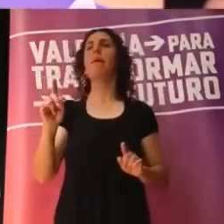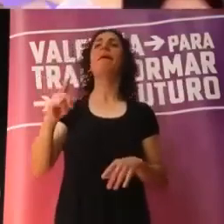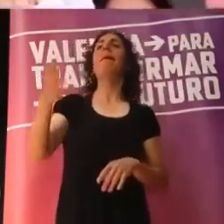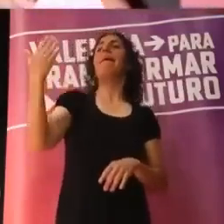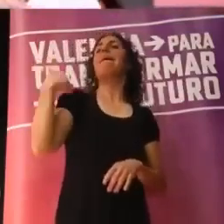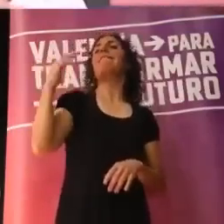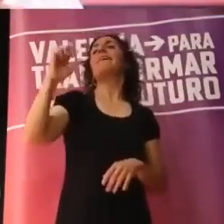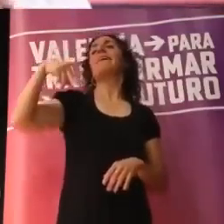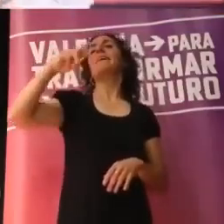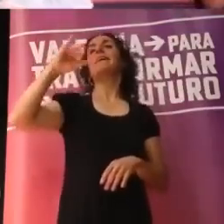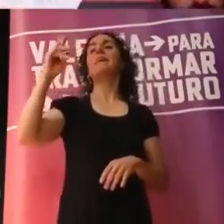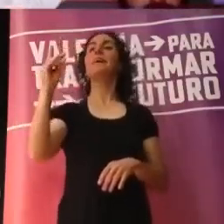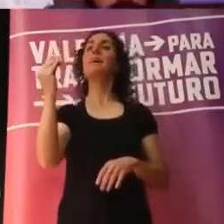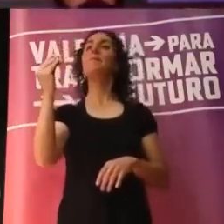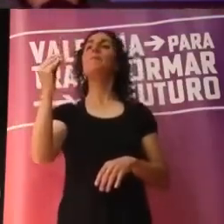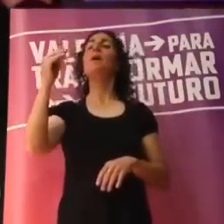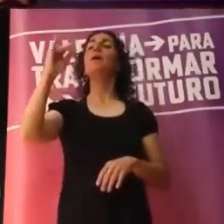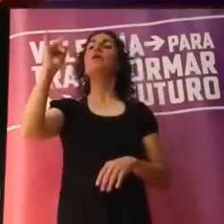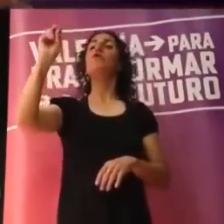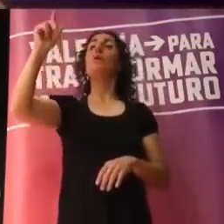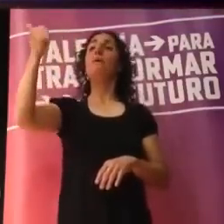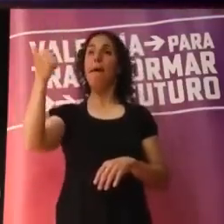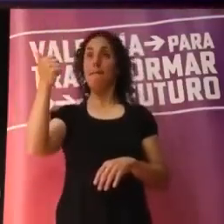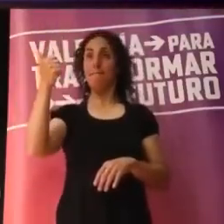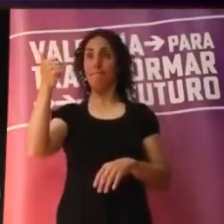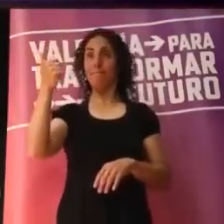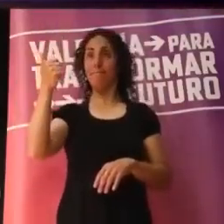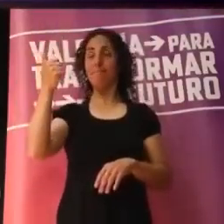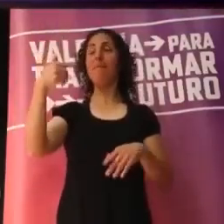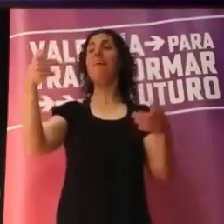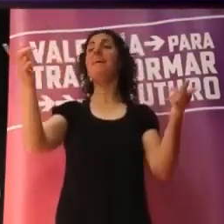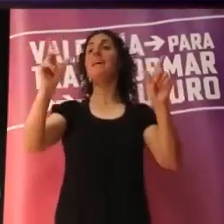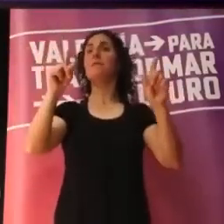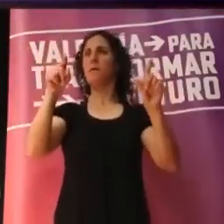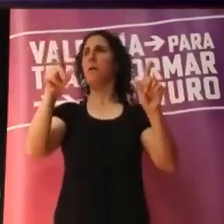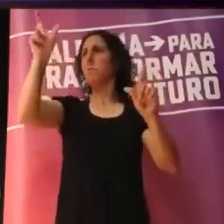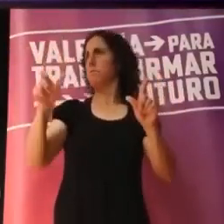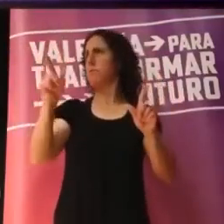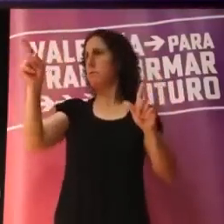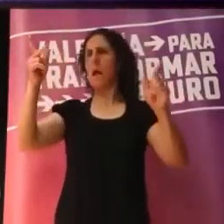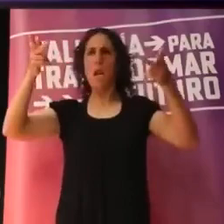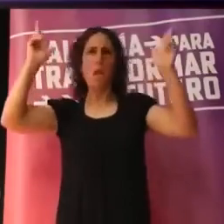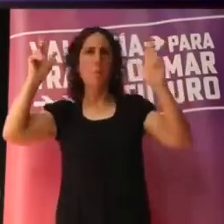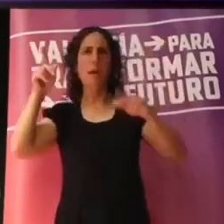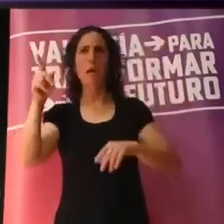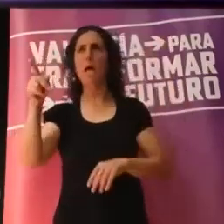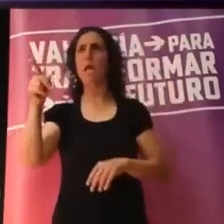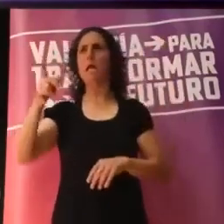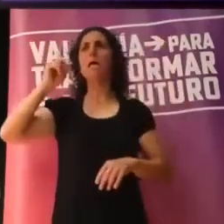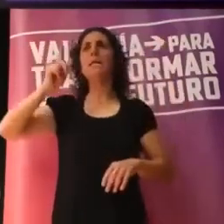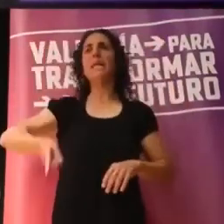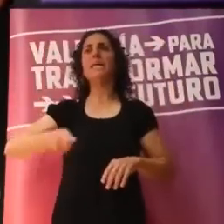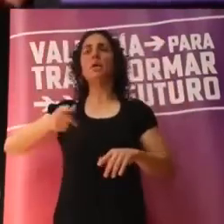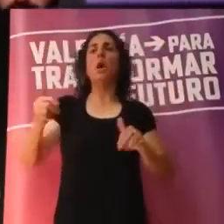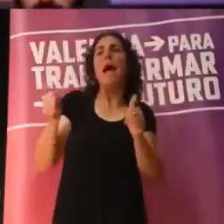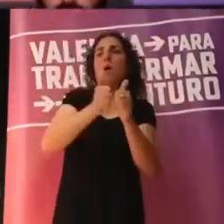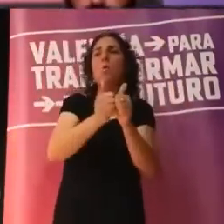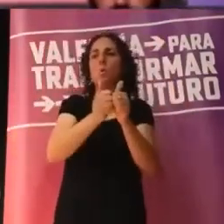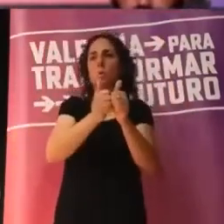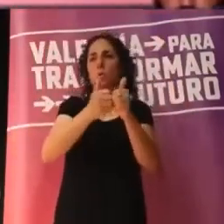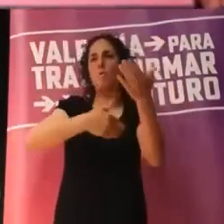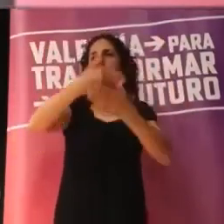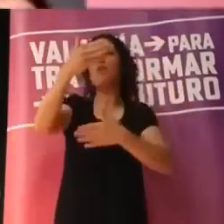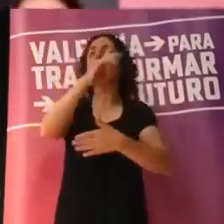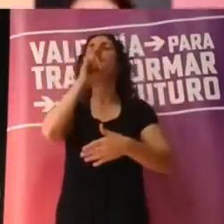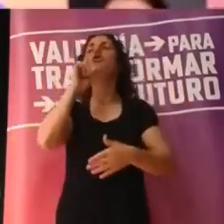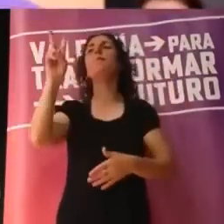tertulia de Televisión Española de Xavier Fuertes. Enric Juliana es un señor liberal, que es el director adjunto de La Vanguardia, que es un periódico